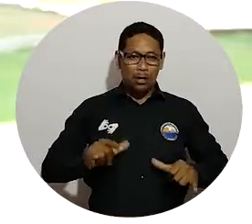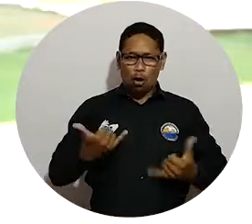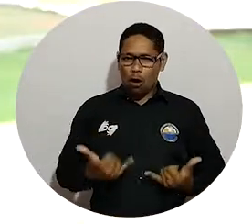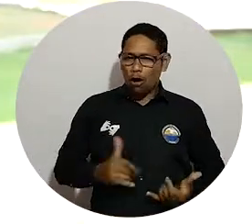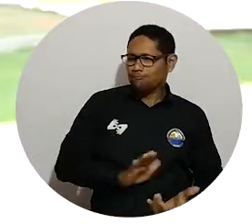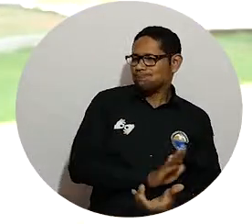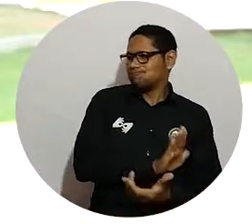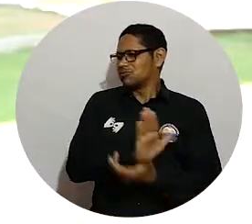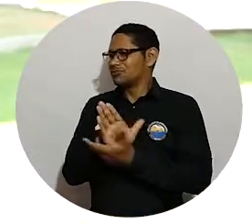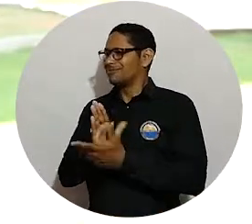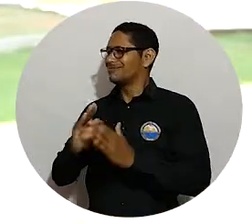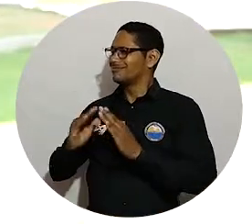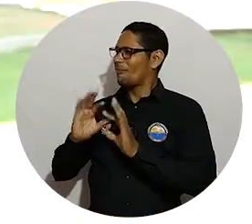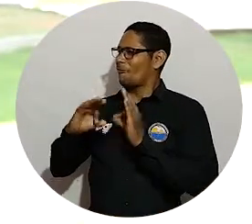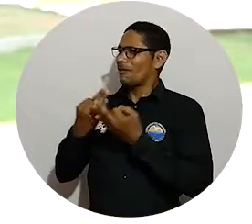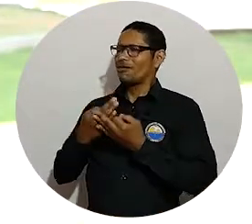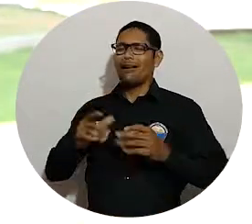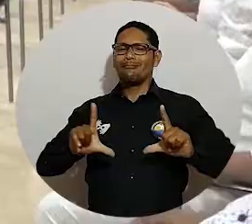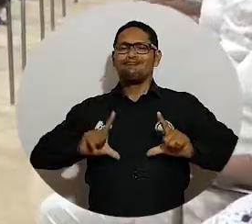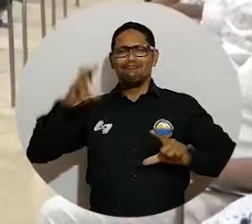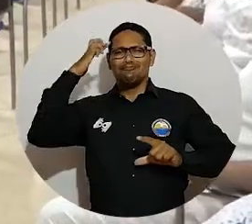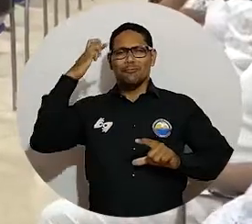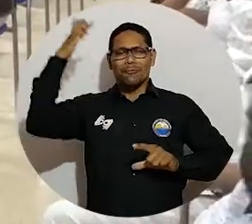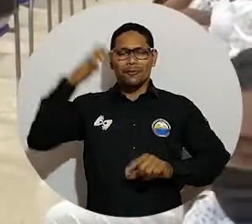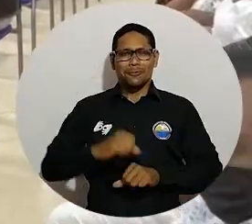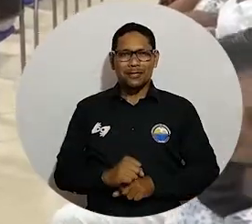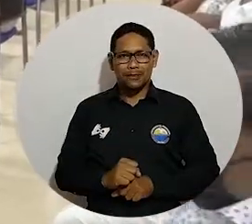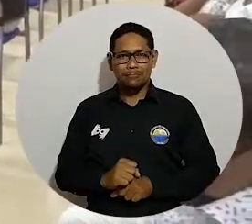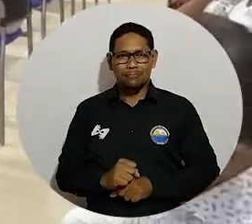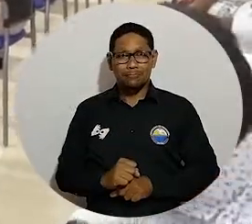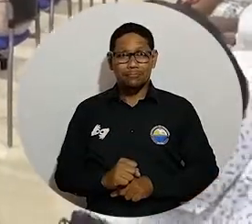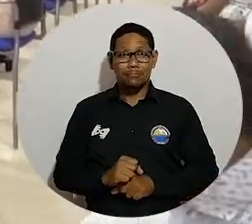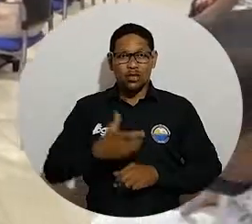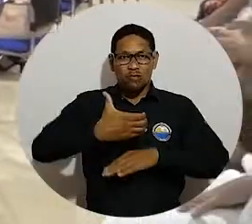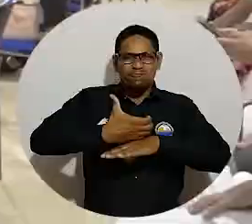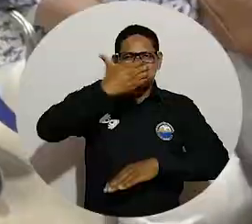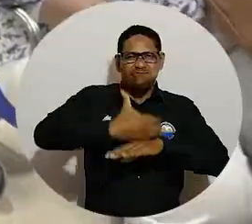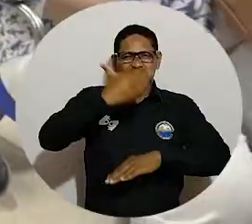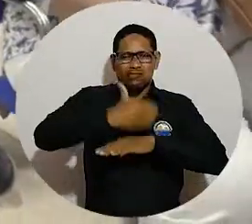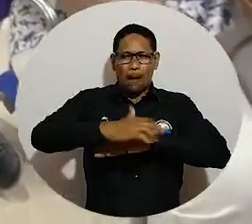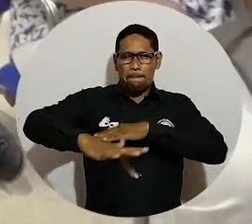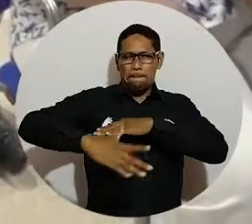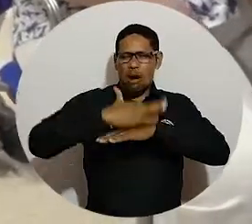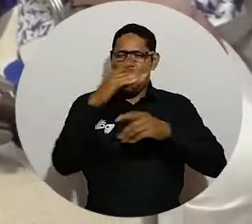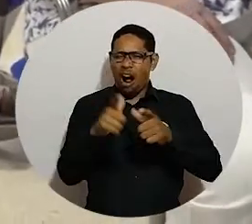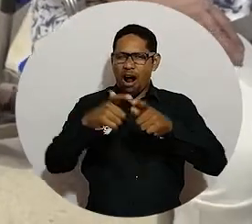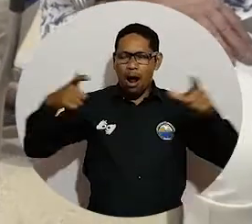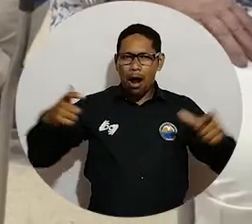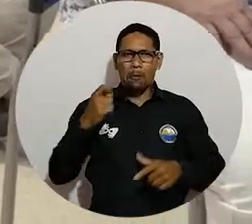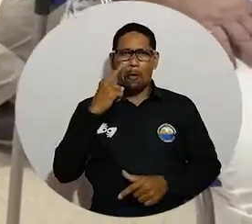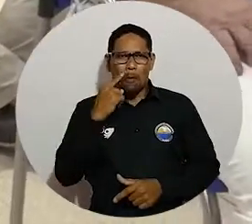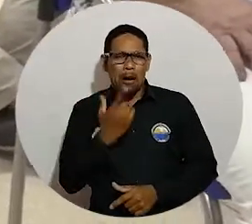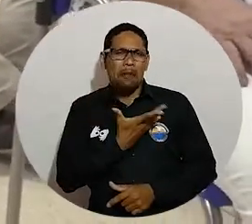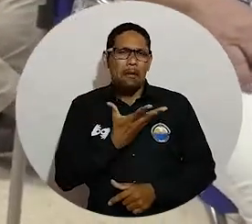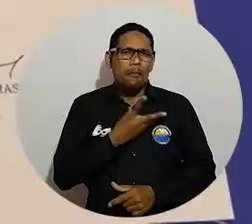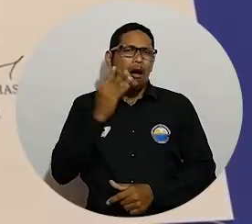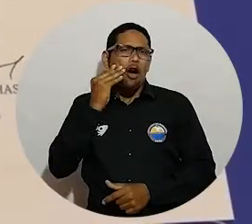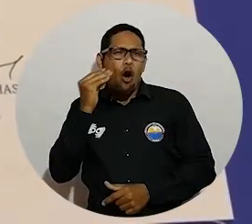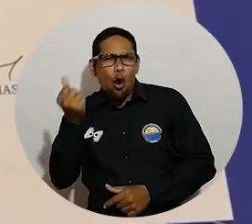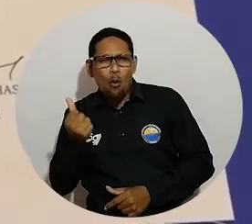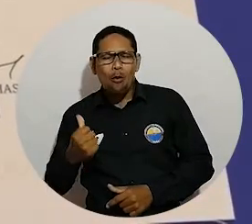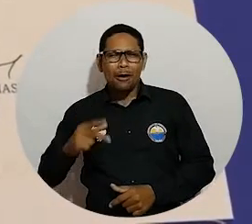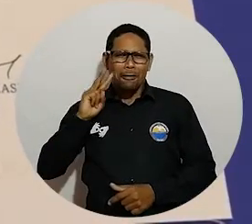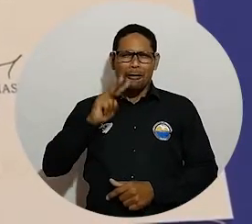regresamos a casa hoy siendo profesionales. Desde el Auditorio Playa Grande, padres, tíos, hermanos y abuelos orgullosos de sus